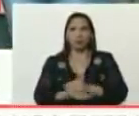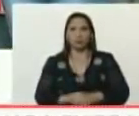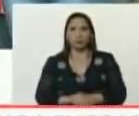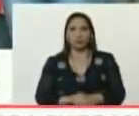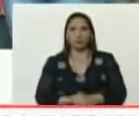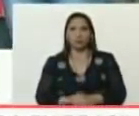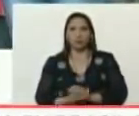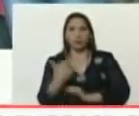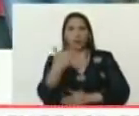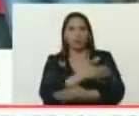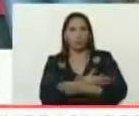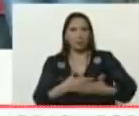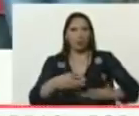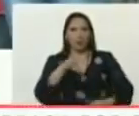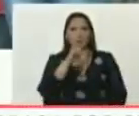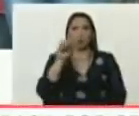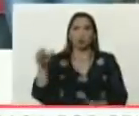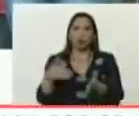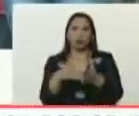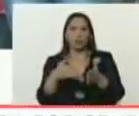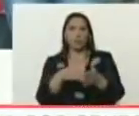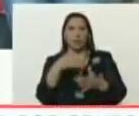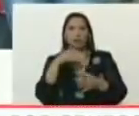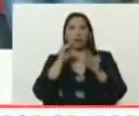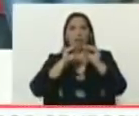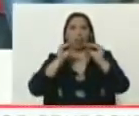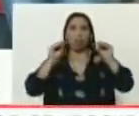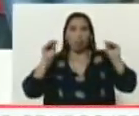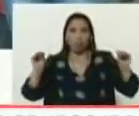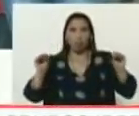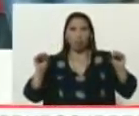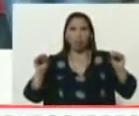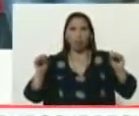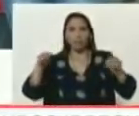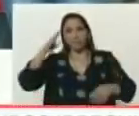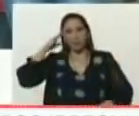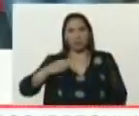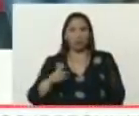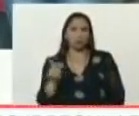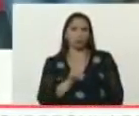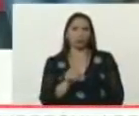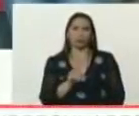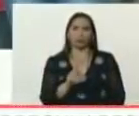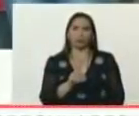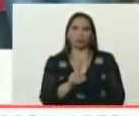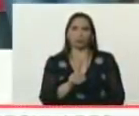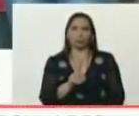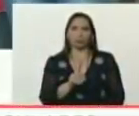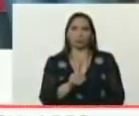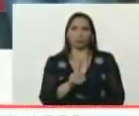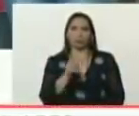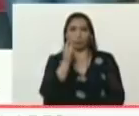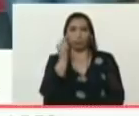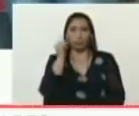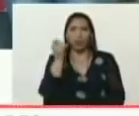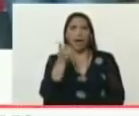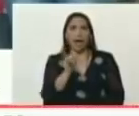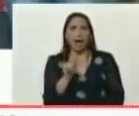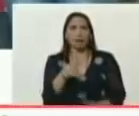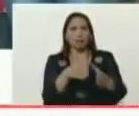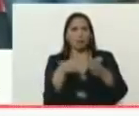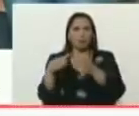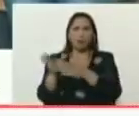no necesitamos hacer 3.200.000 llamadas para convocar a los milicianos. No, a las milicianas. Hay una estructura que